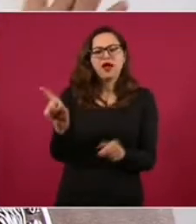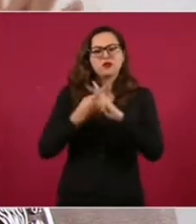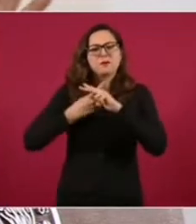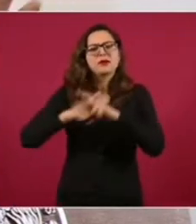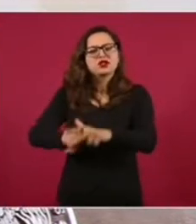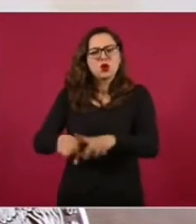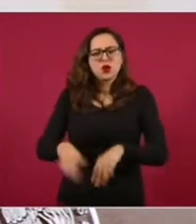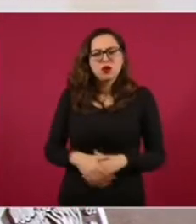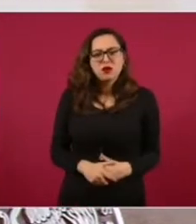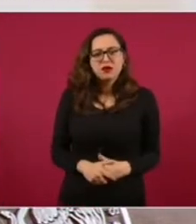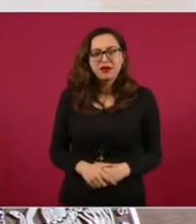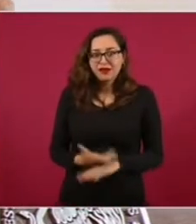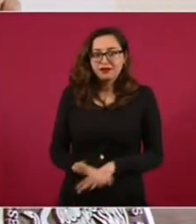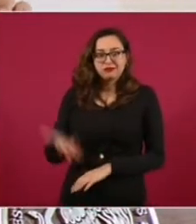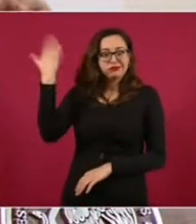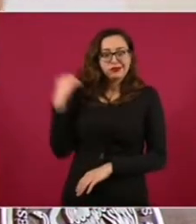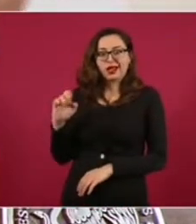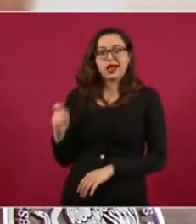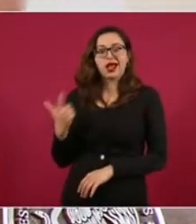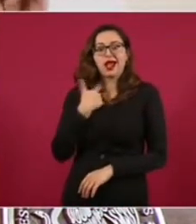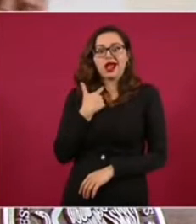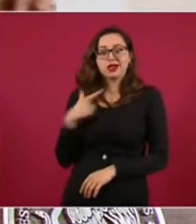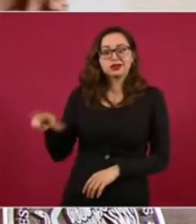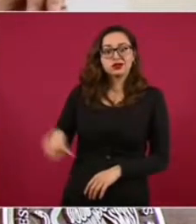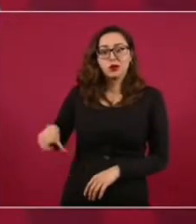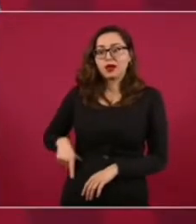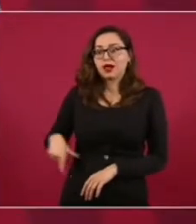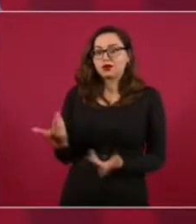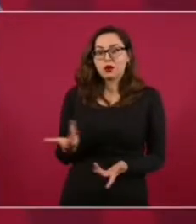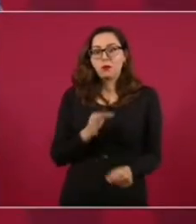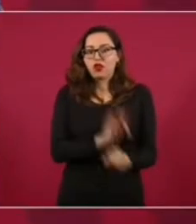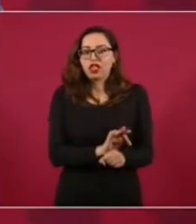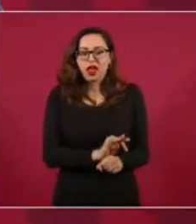gobiernos anteriores cuando se les protegía,